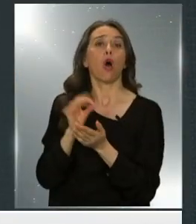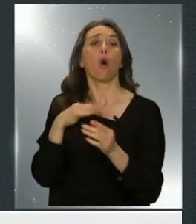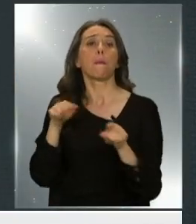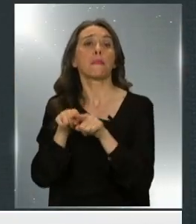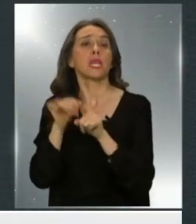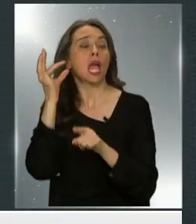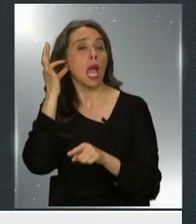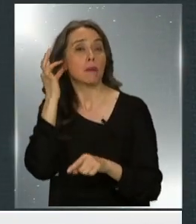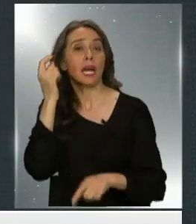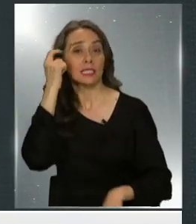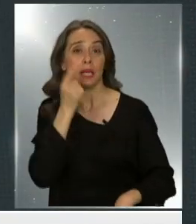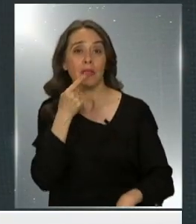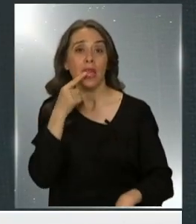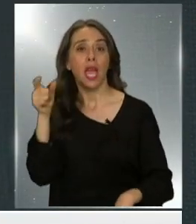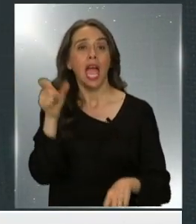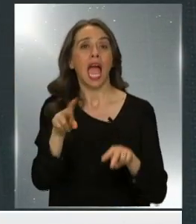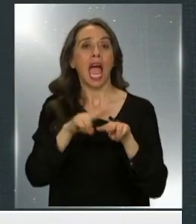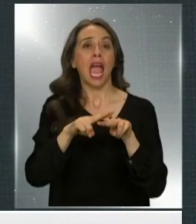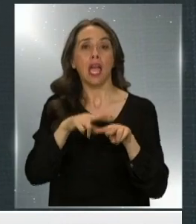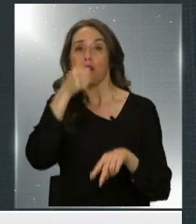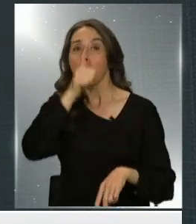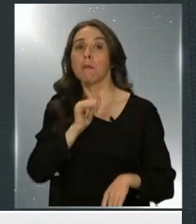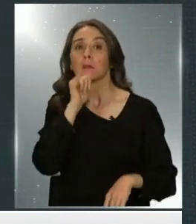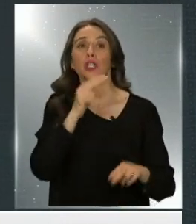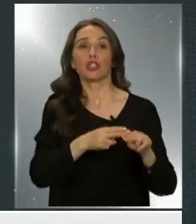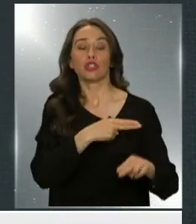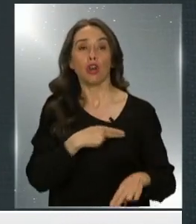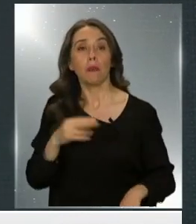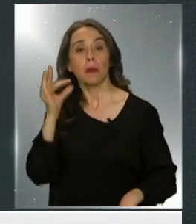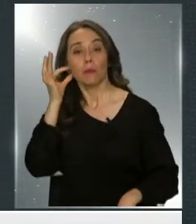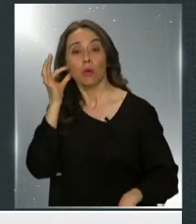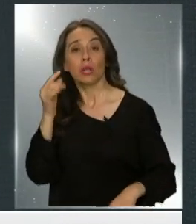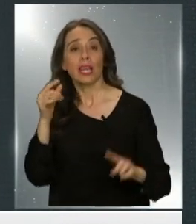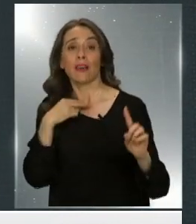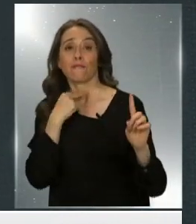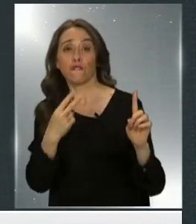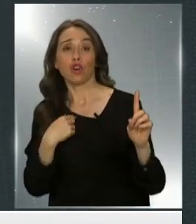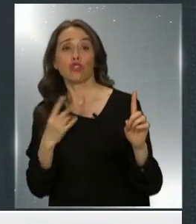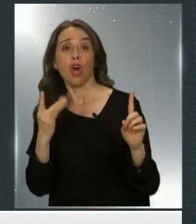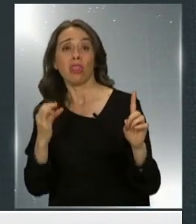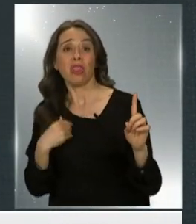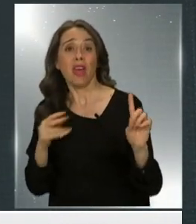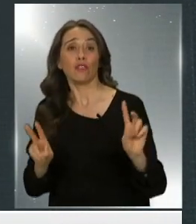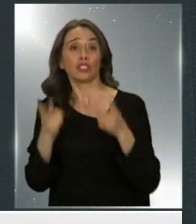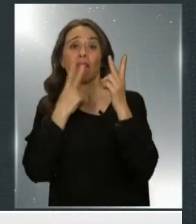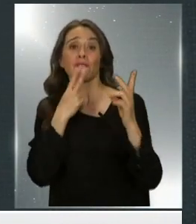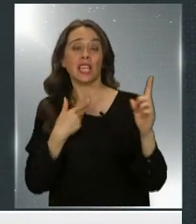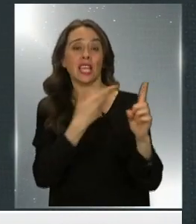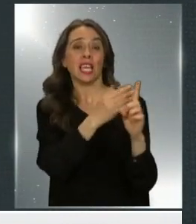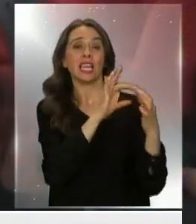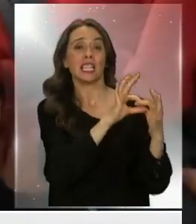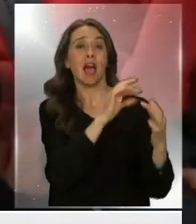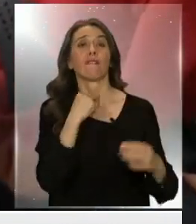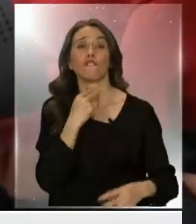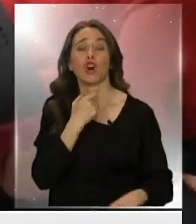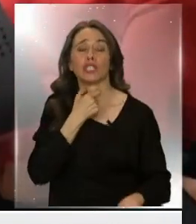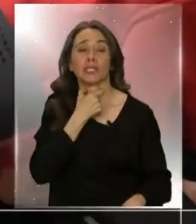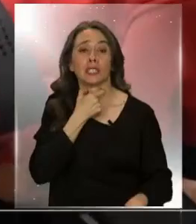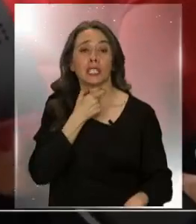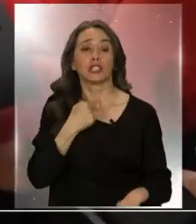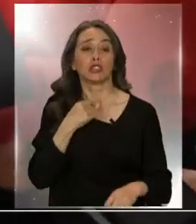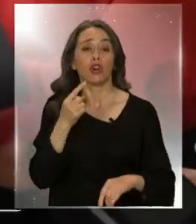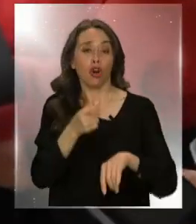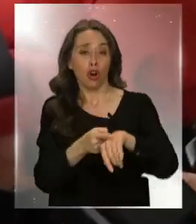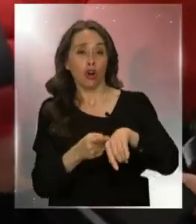bernardo ya todos hablan de él irwin anónimo le debo la vida por así decirlo es igual salir con